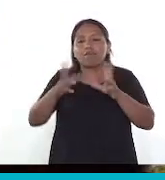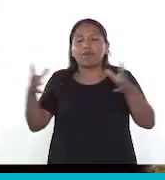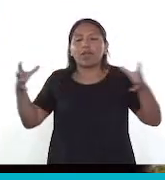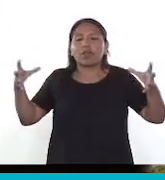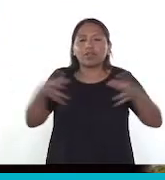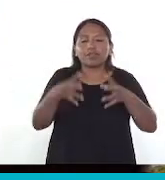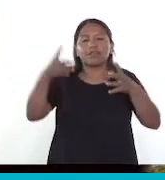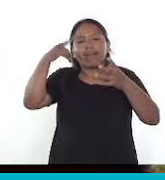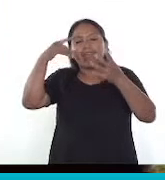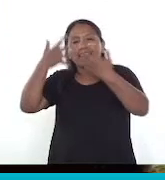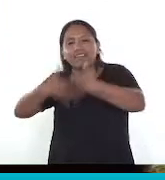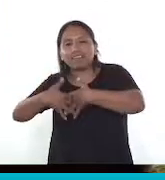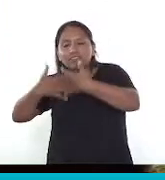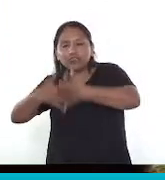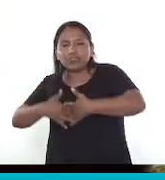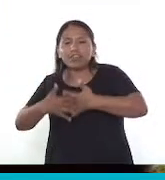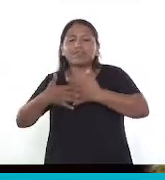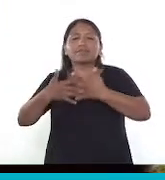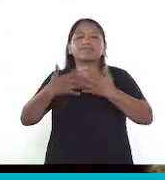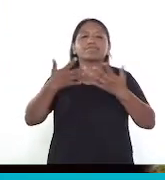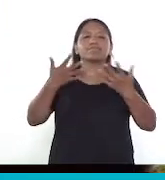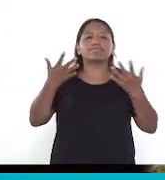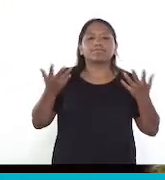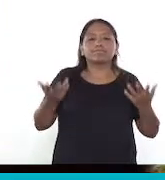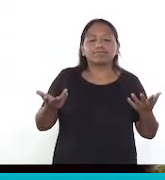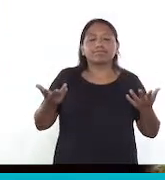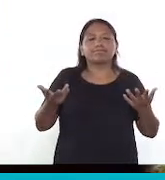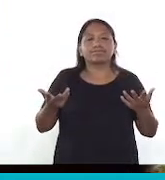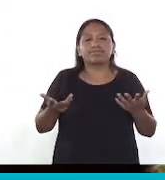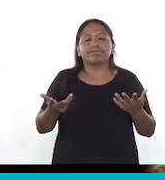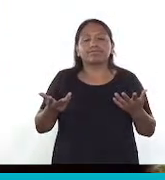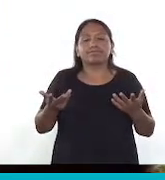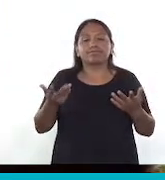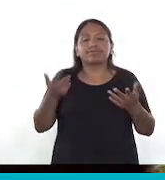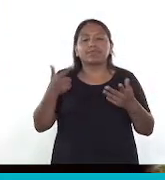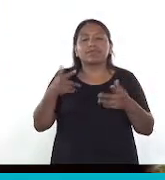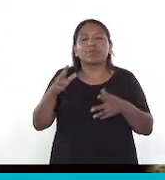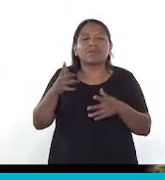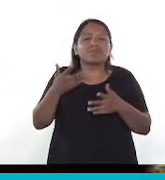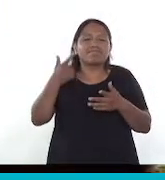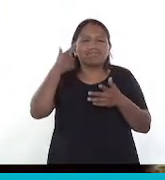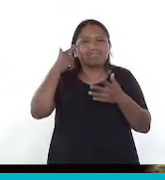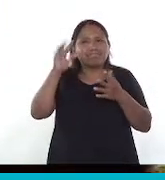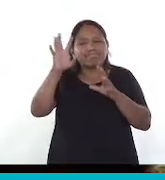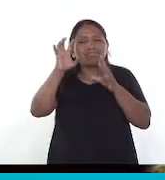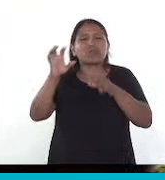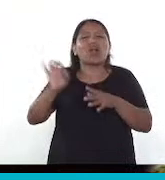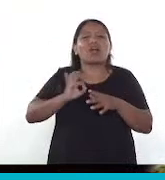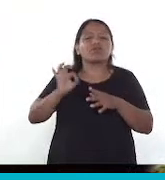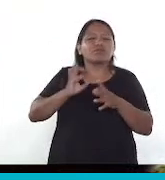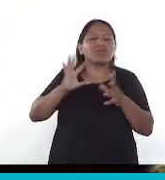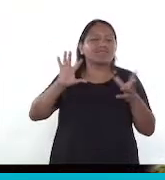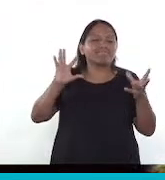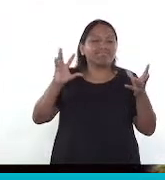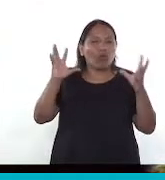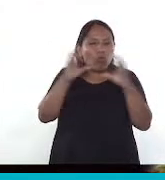de reflexionar sobre los años más trágicos de nuestra nación